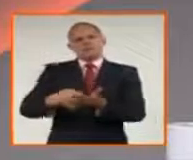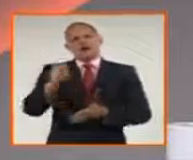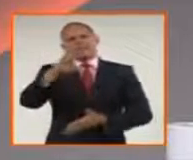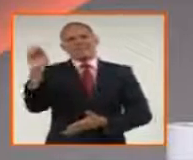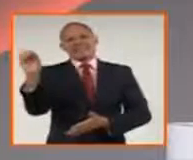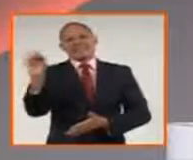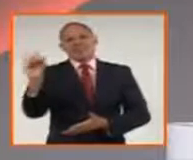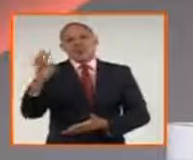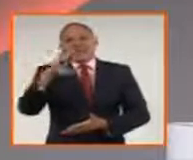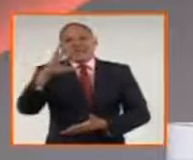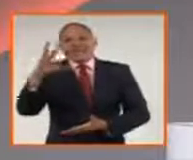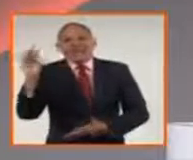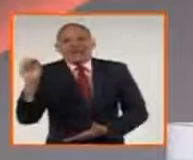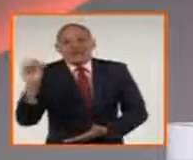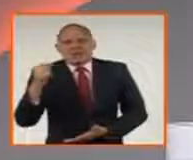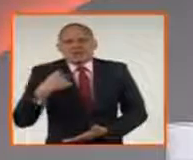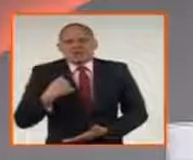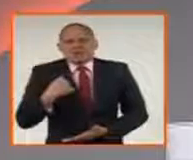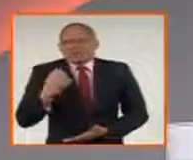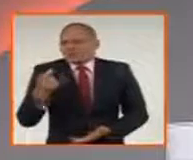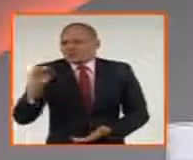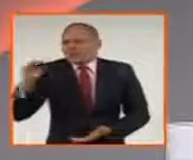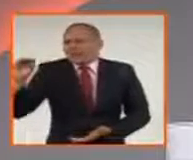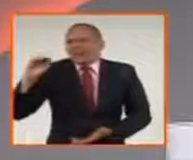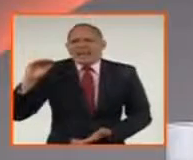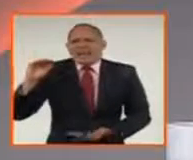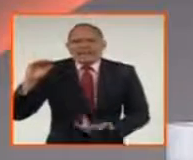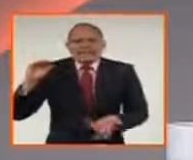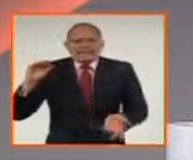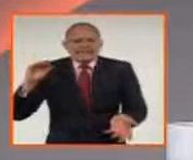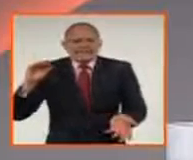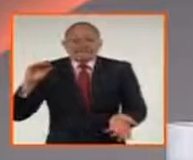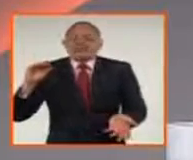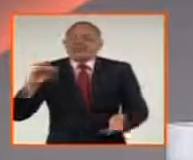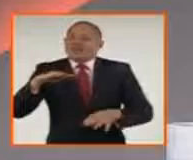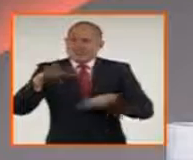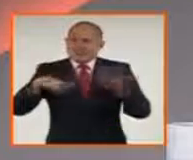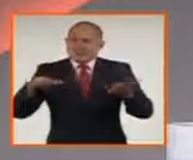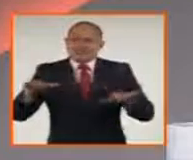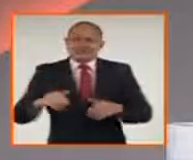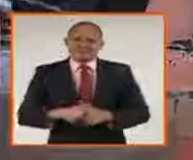alimenticia en correspondencia con esas necesidades o esas posibilidades económicas. Pero